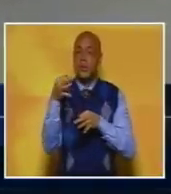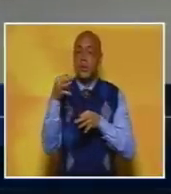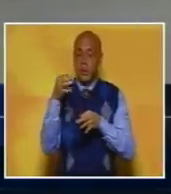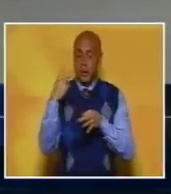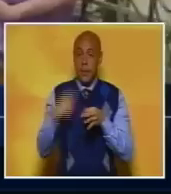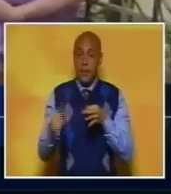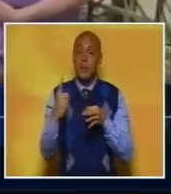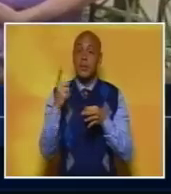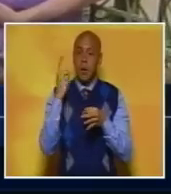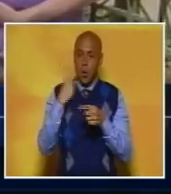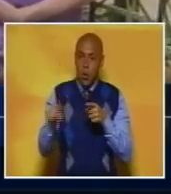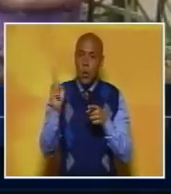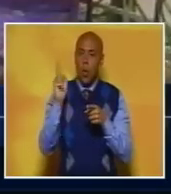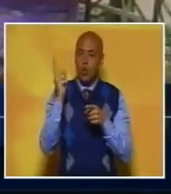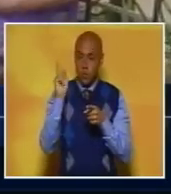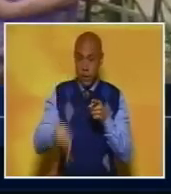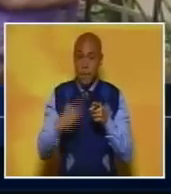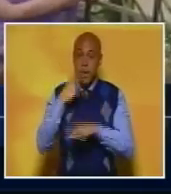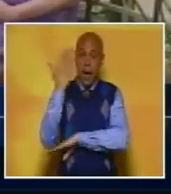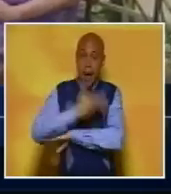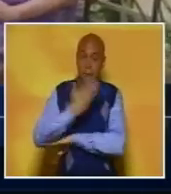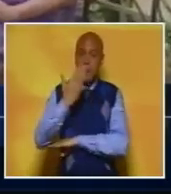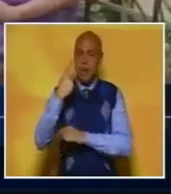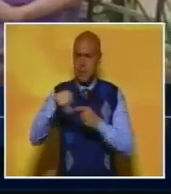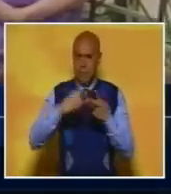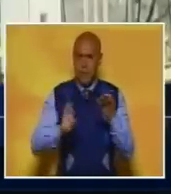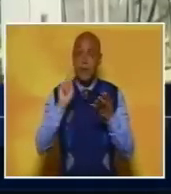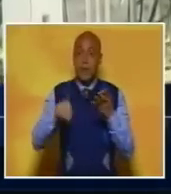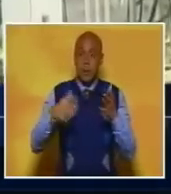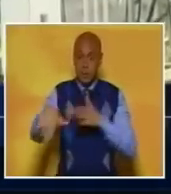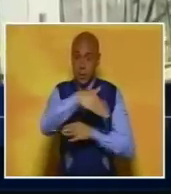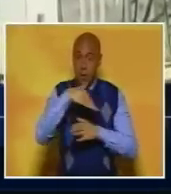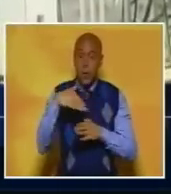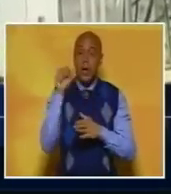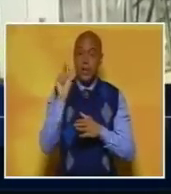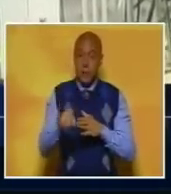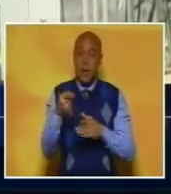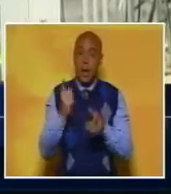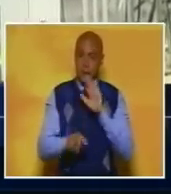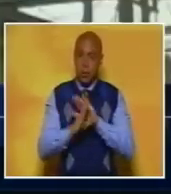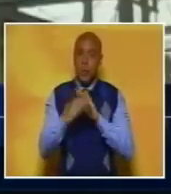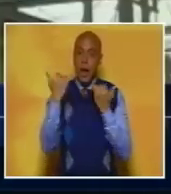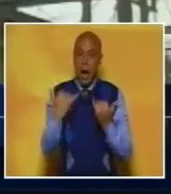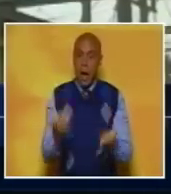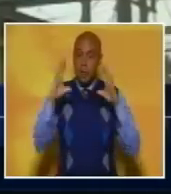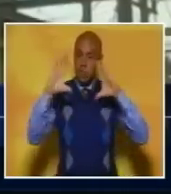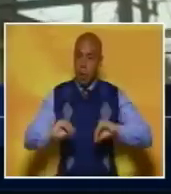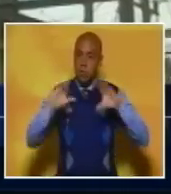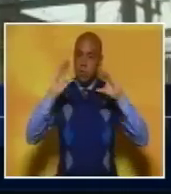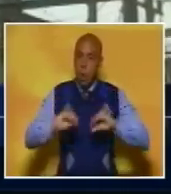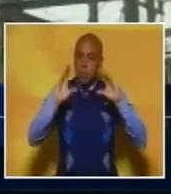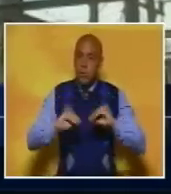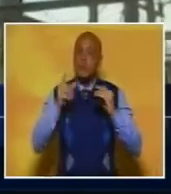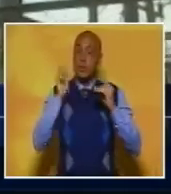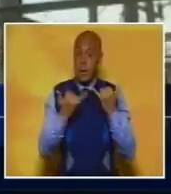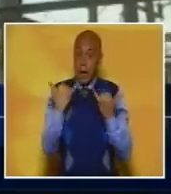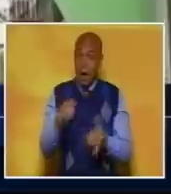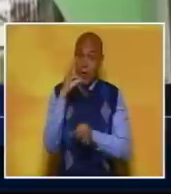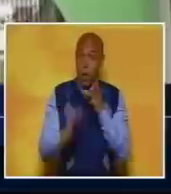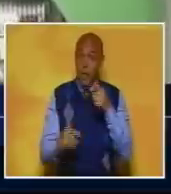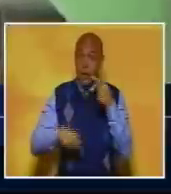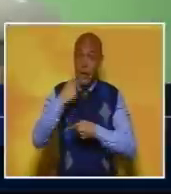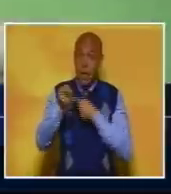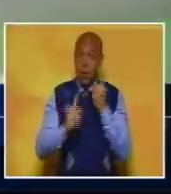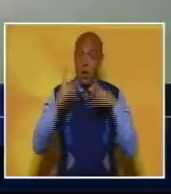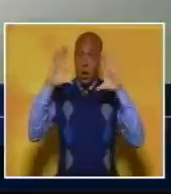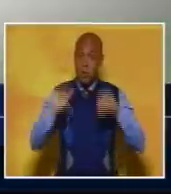Lozada, así como también Lagunillas, Cabimas, Miranda y Santa Rita en la costa oriental del lago. Fueron constantes las fluctuaciones eléctricas que en algunos casos